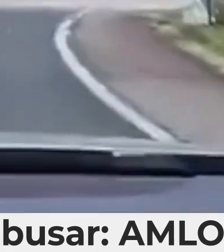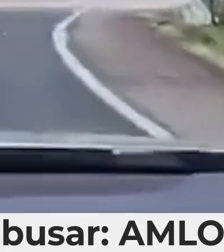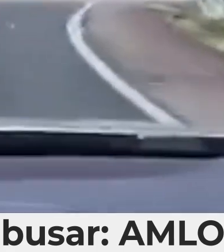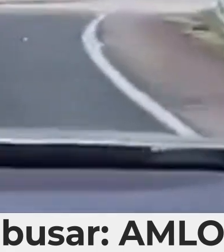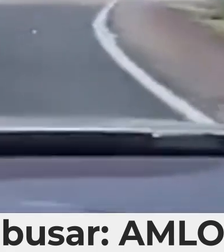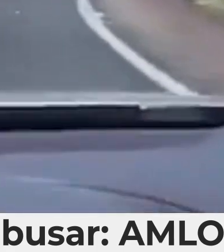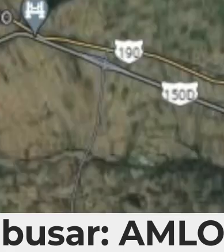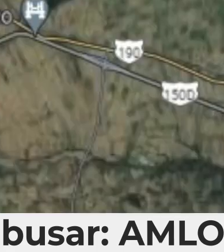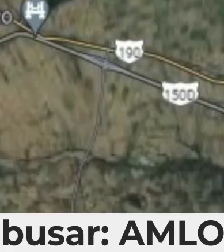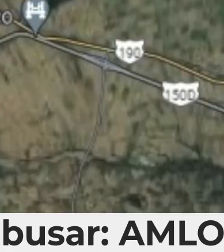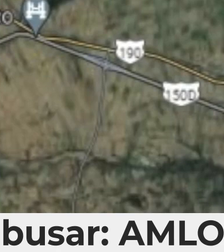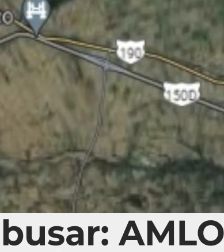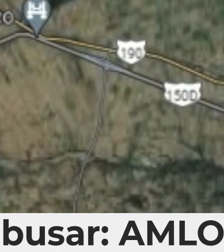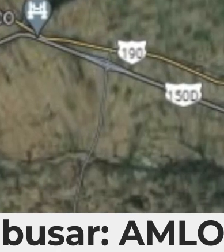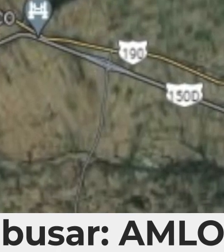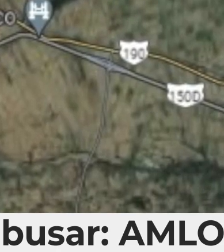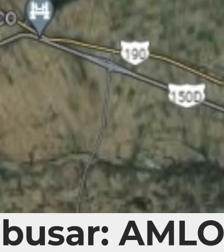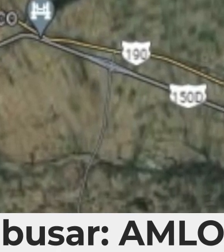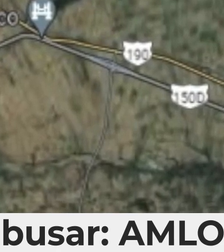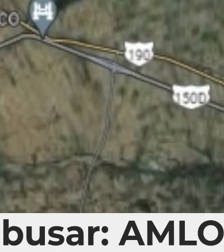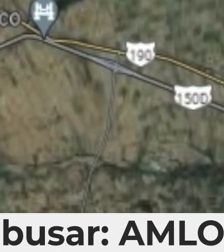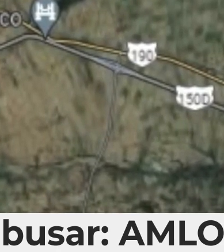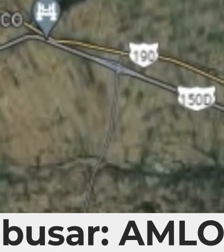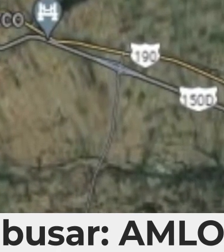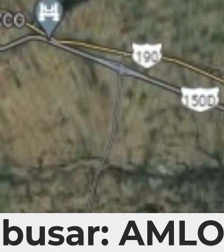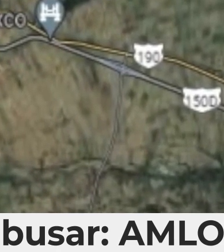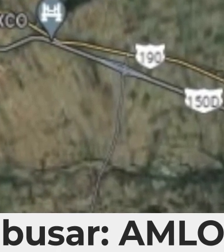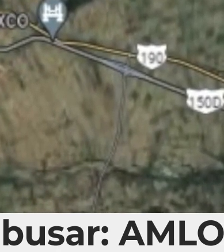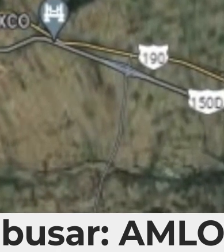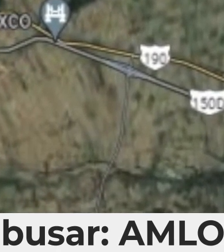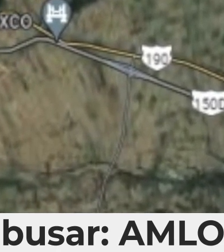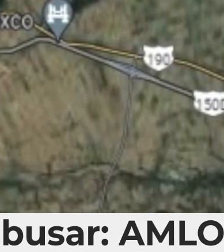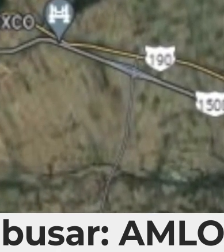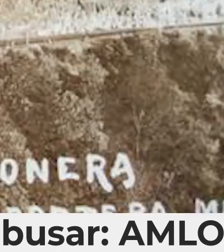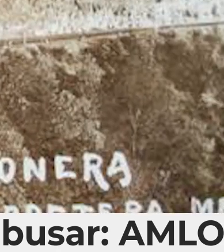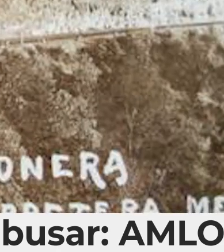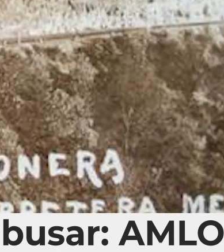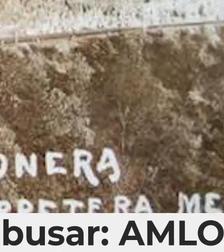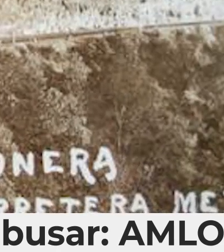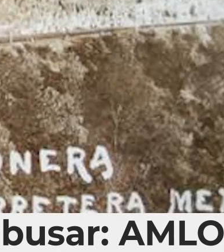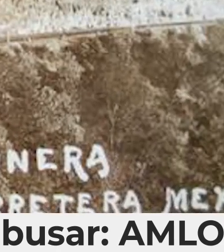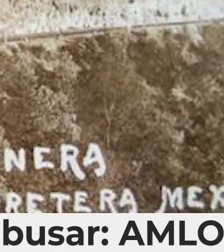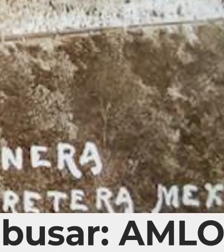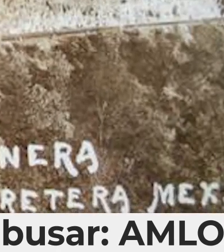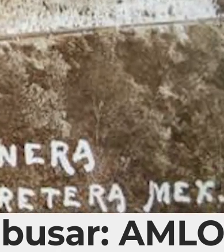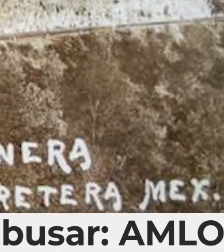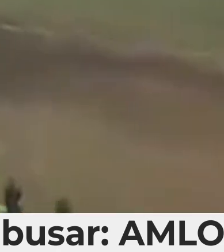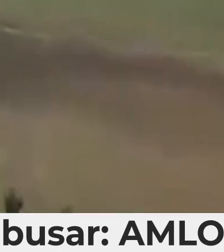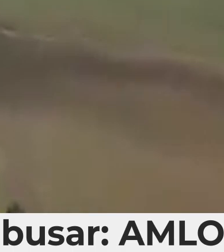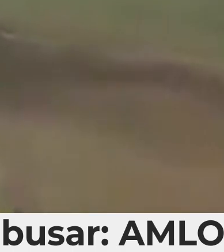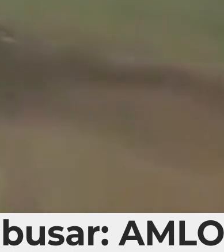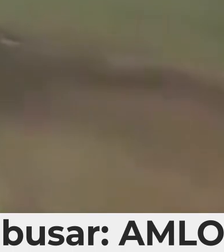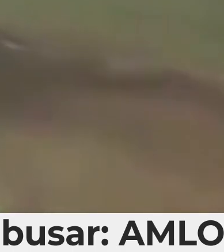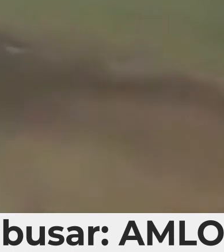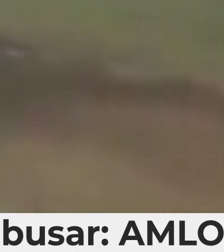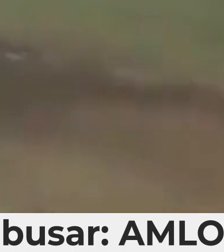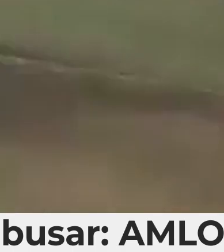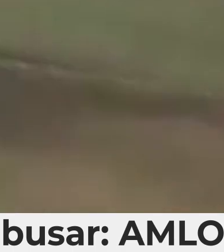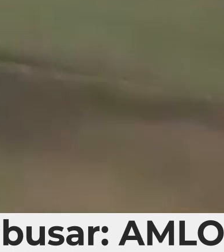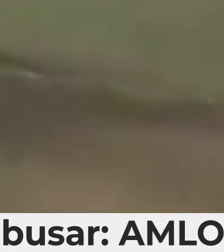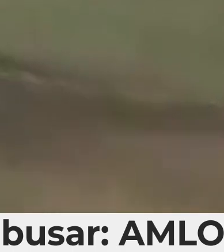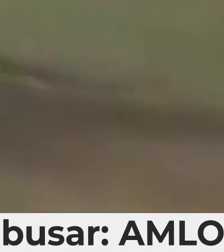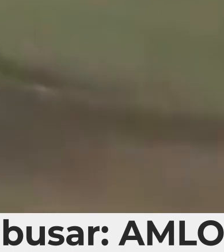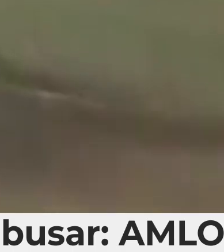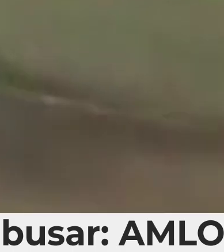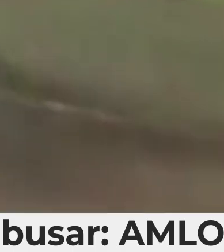la indemnización de sus tierras por la autopista México-Puebla, que se inauguró en 1962, y por eso bloquean desde el pasado